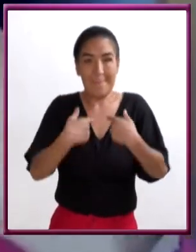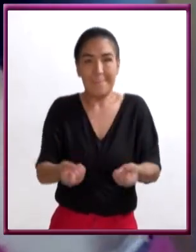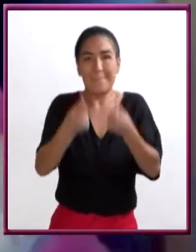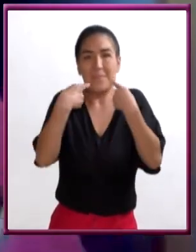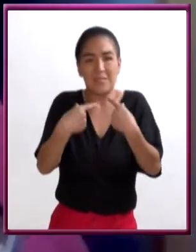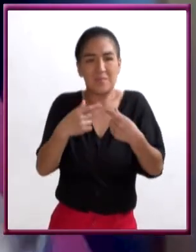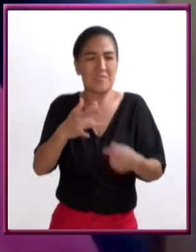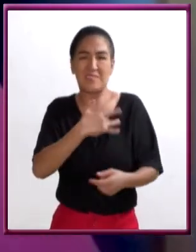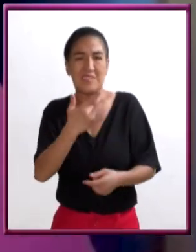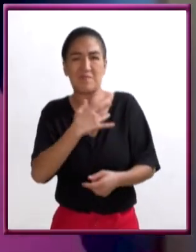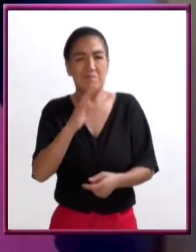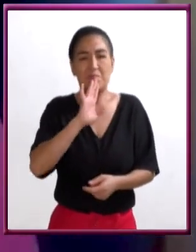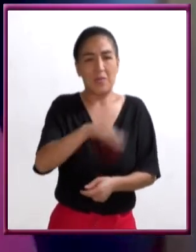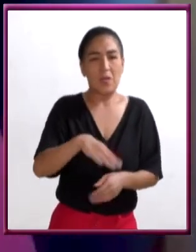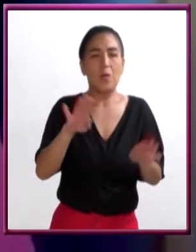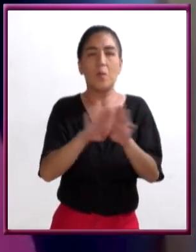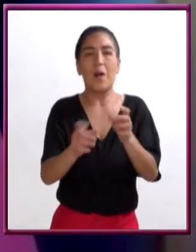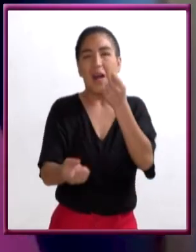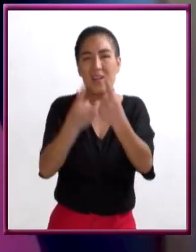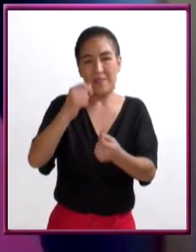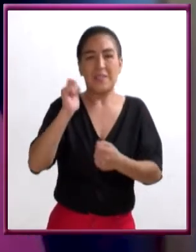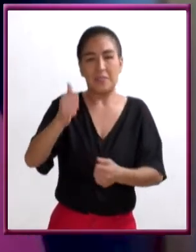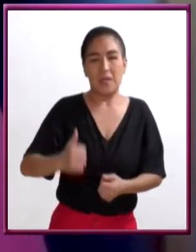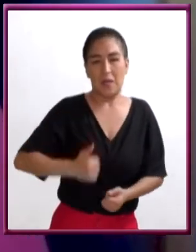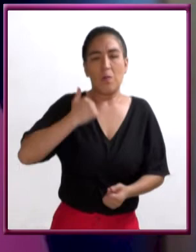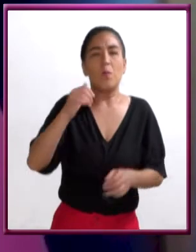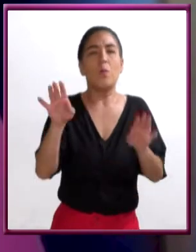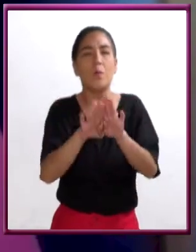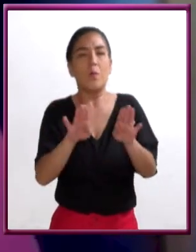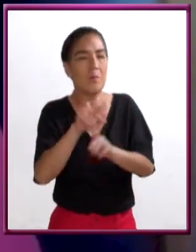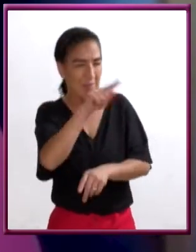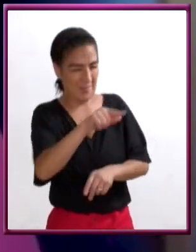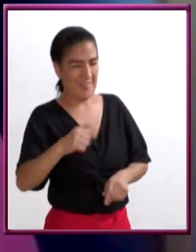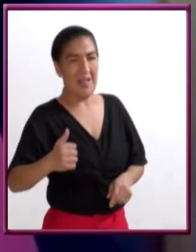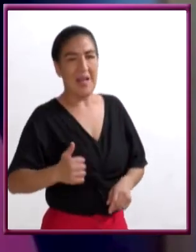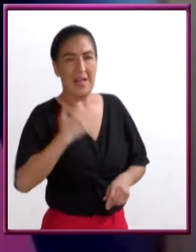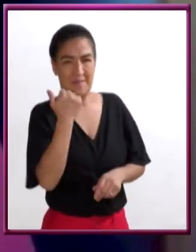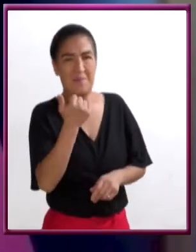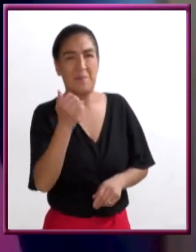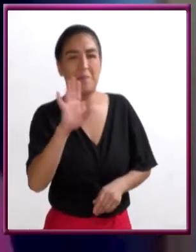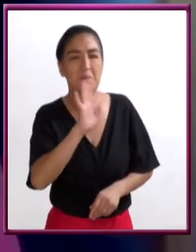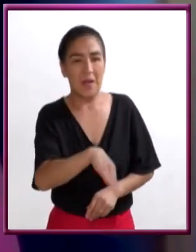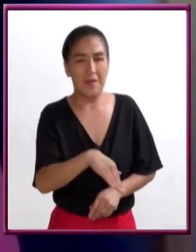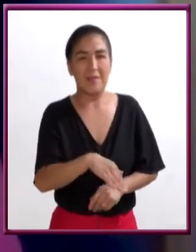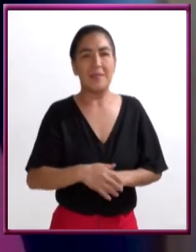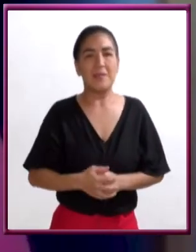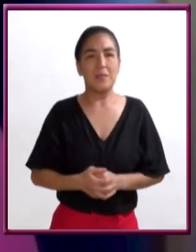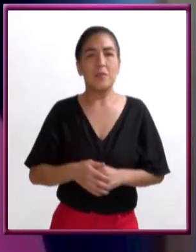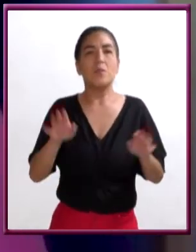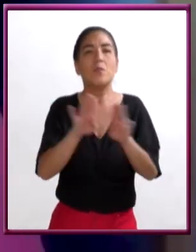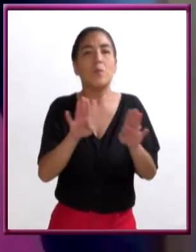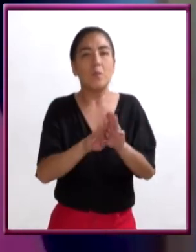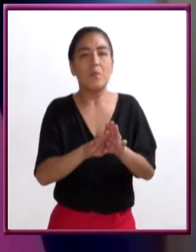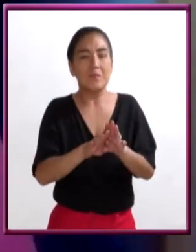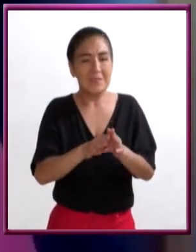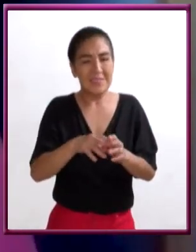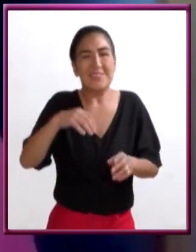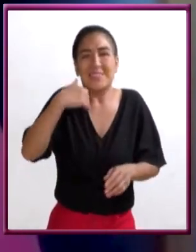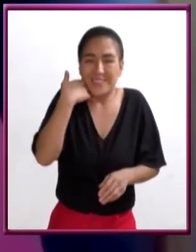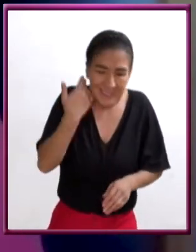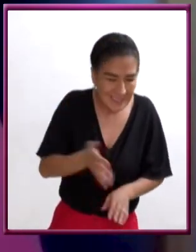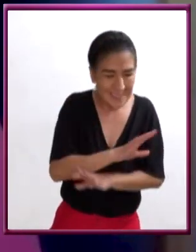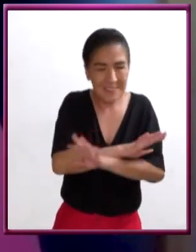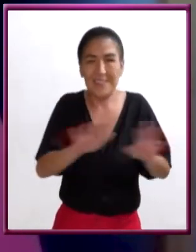en uno mismo, porque muchos tipos de abuso se ven como abuso y muchas veces uno no puede salir